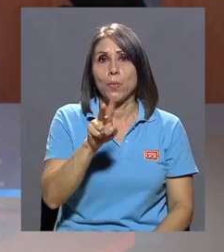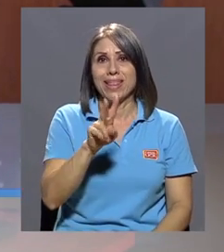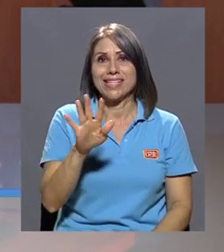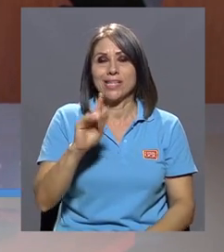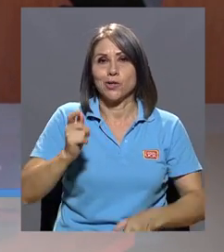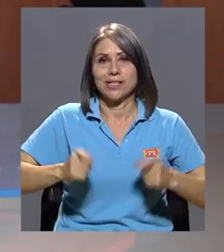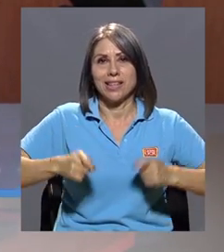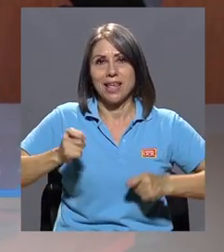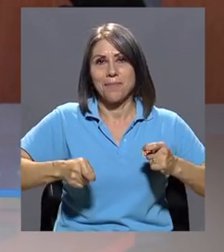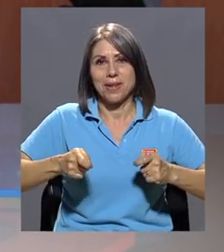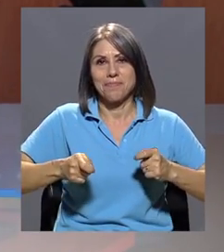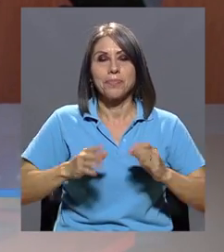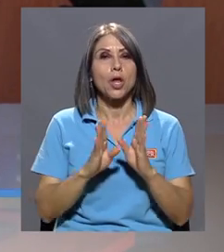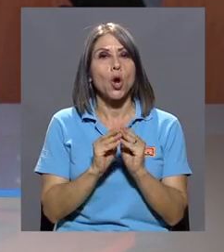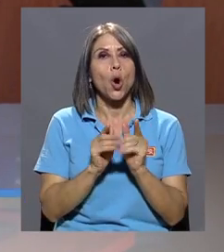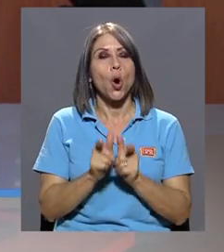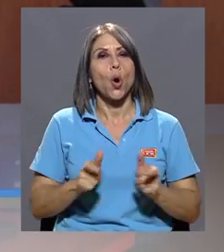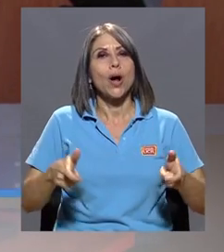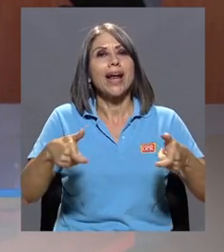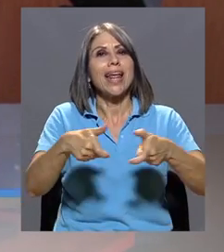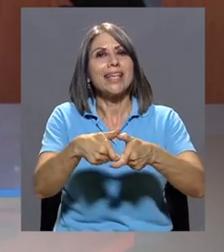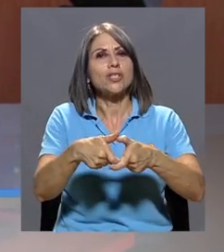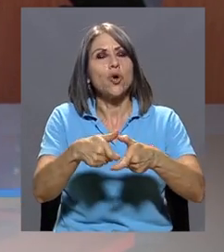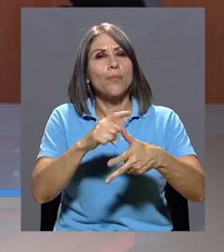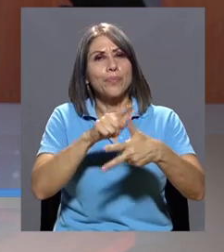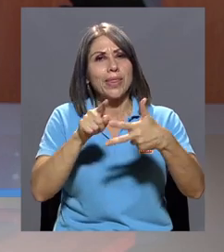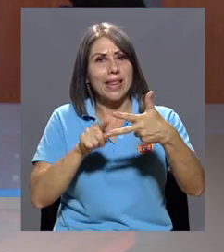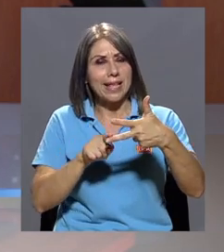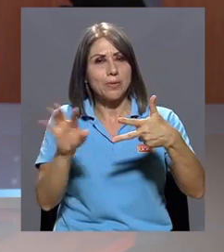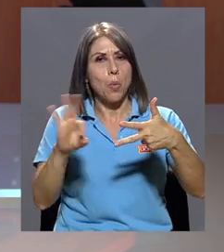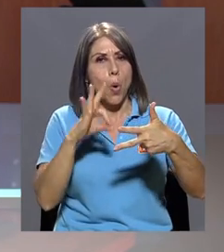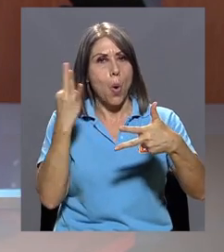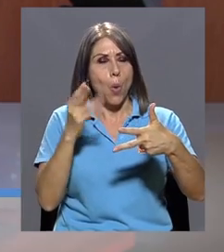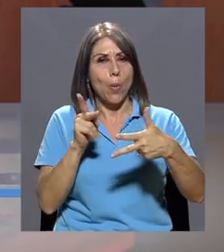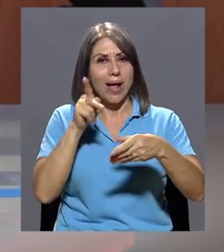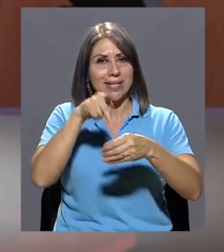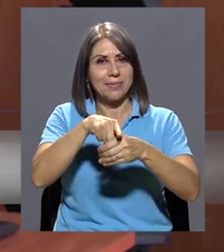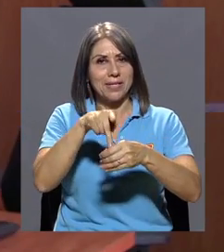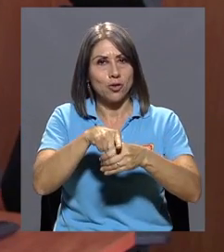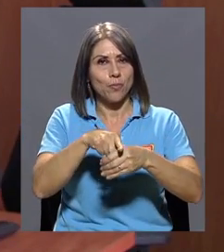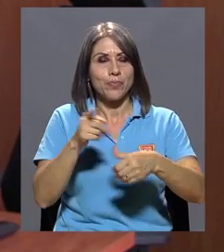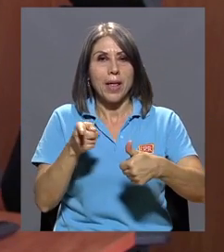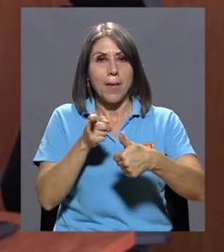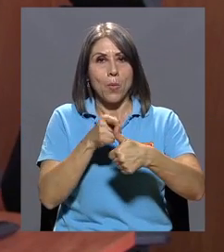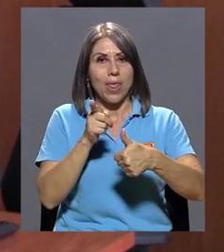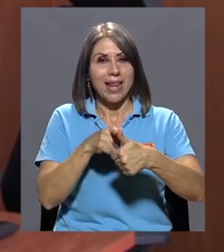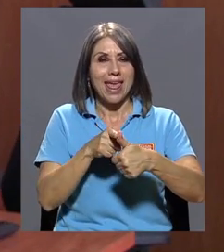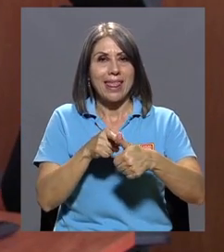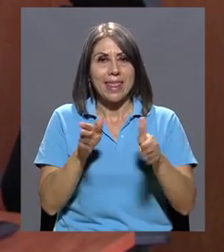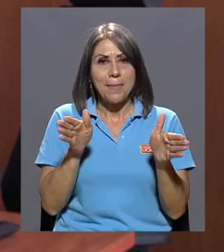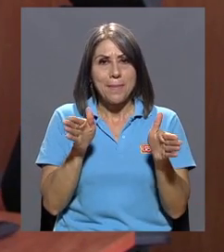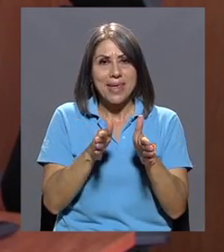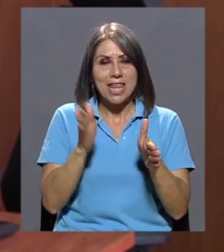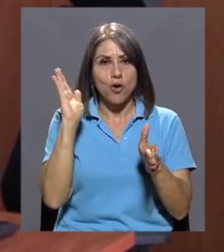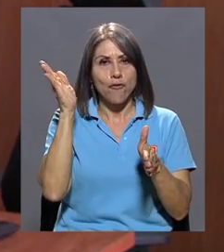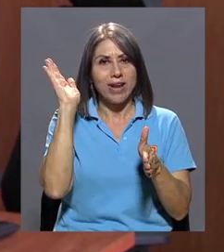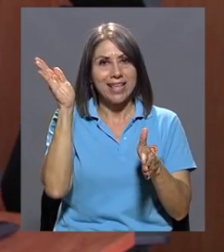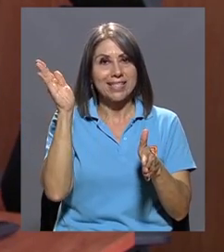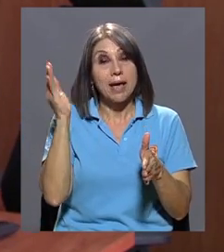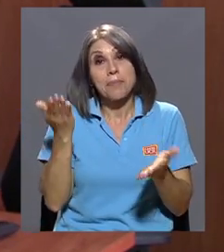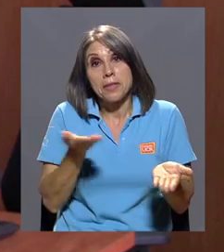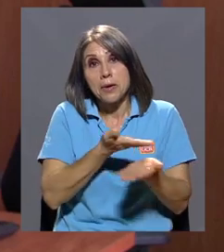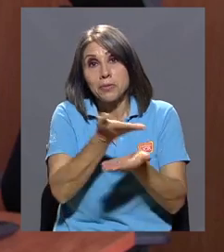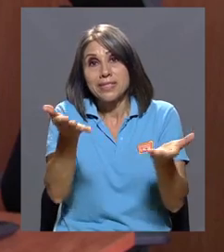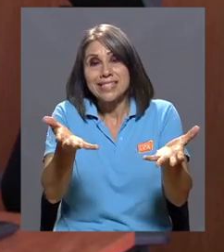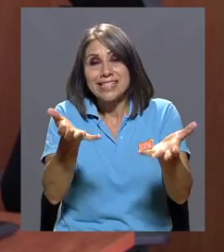de septiembre. El Congreso va a constar de tres modalidades de participación: la modalidad de mini conferencia para